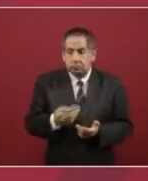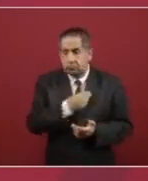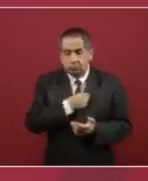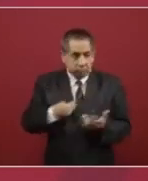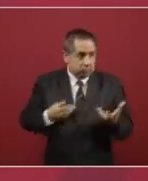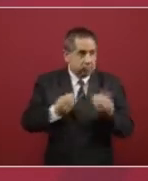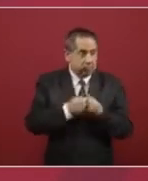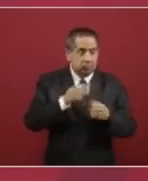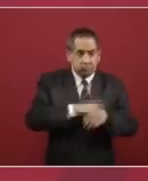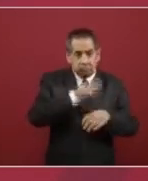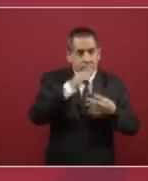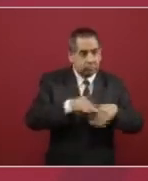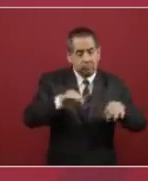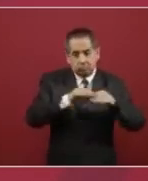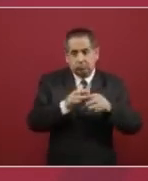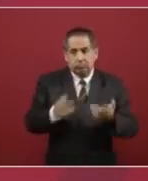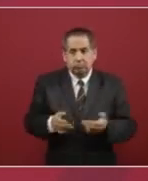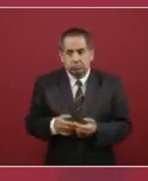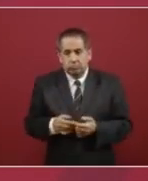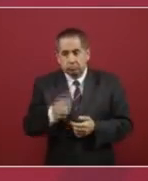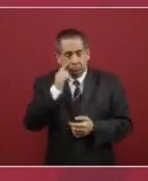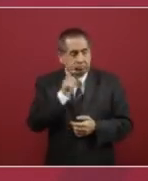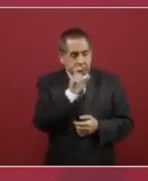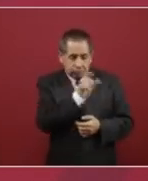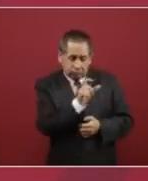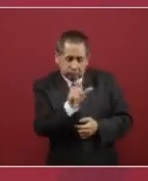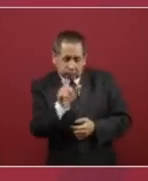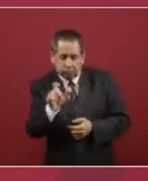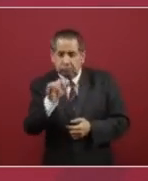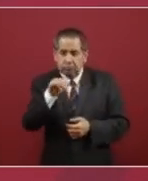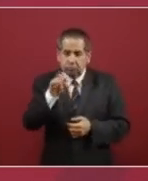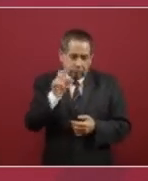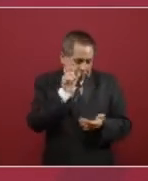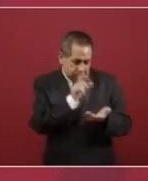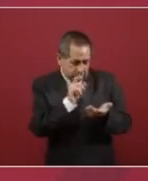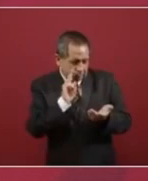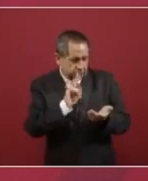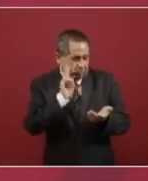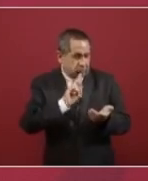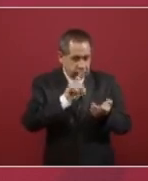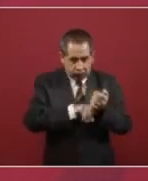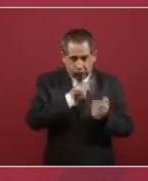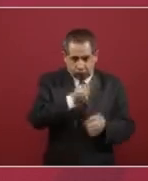militantes y acreditarse con su